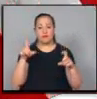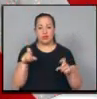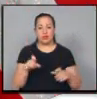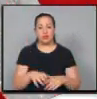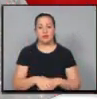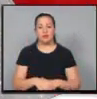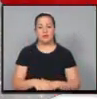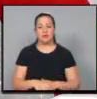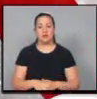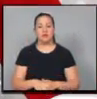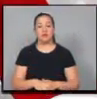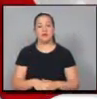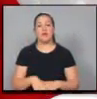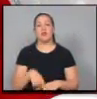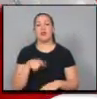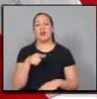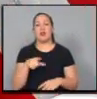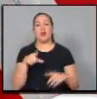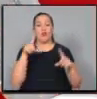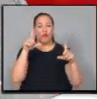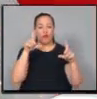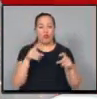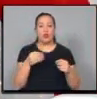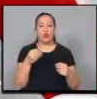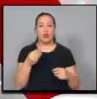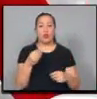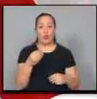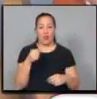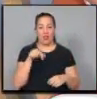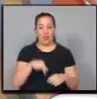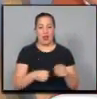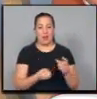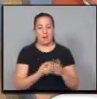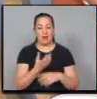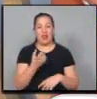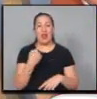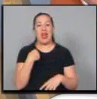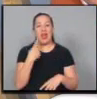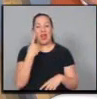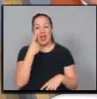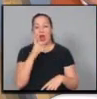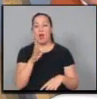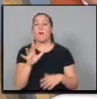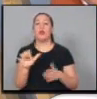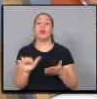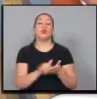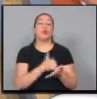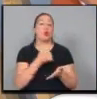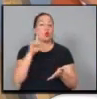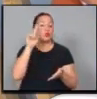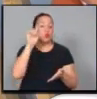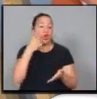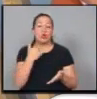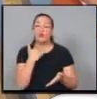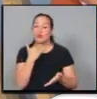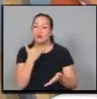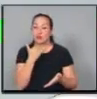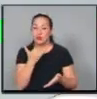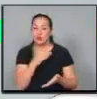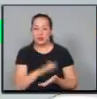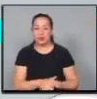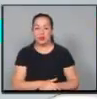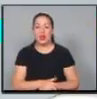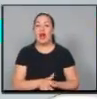eso, ¿eh? Eso ella puso la foto de él cuando fui a buscar esta mañana la de... Capaz que se le borró, no sabes. Oh. No importa. Ojo que eso en